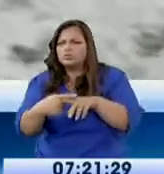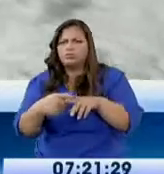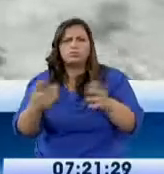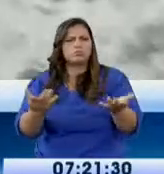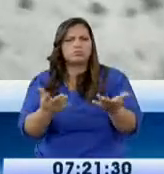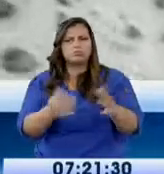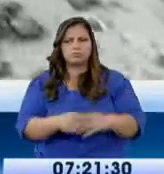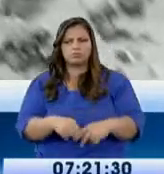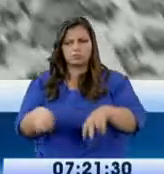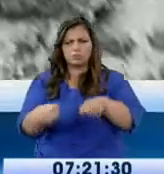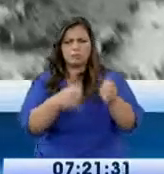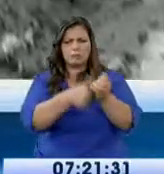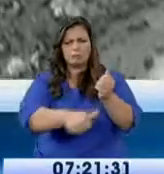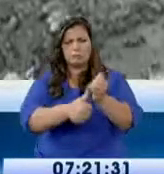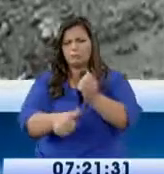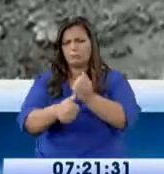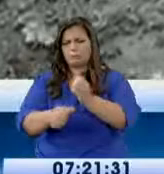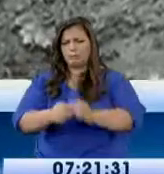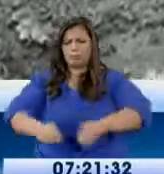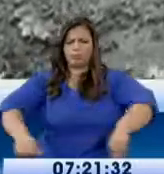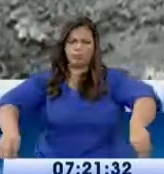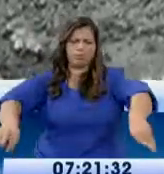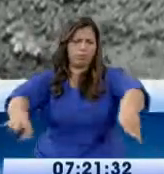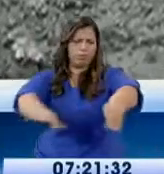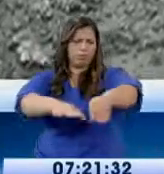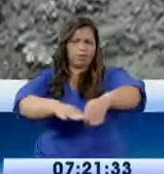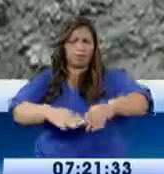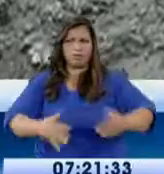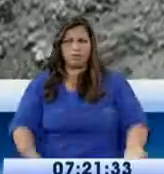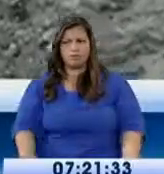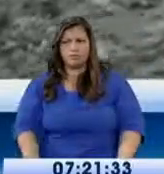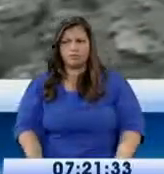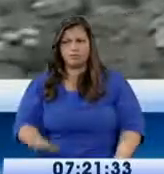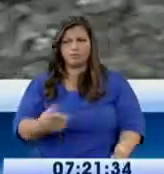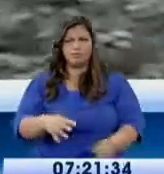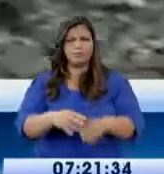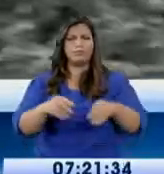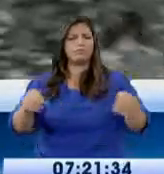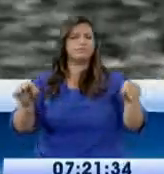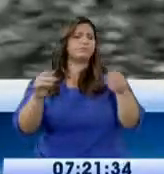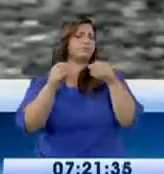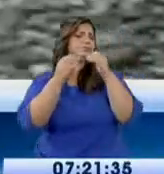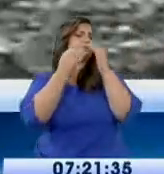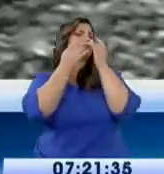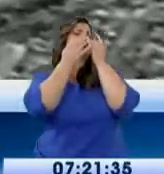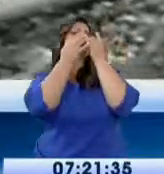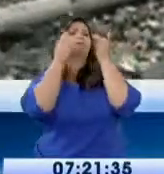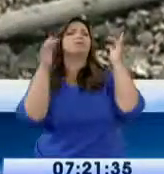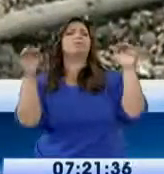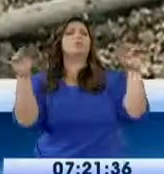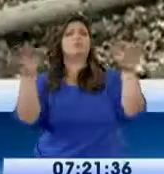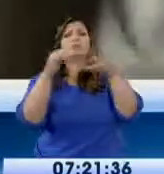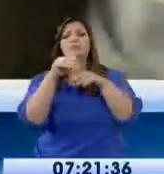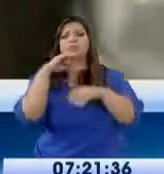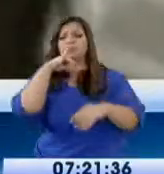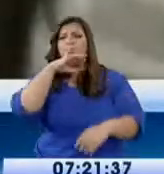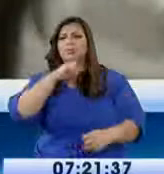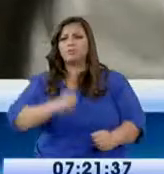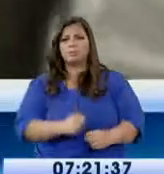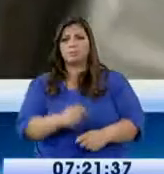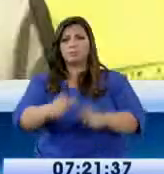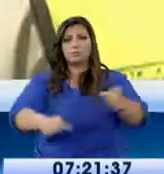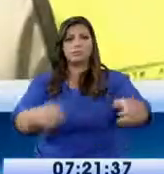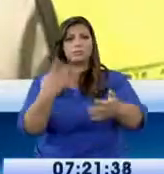ganadería. Está pues obviamente lanzado al ambiente con una evidente contaminación. No hubo